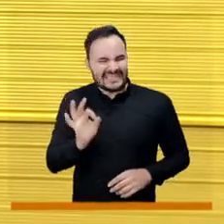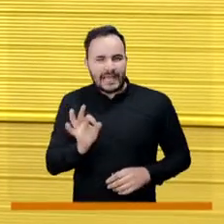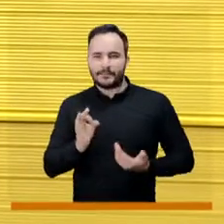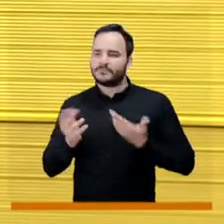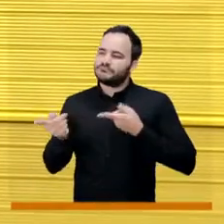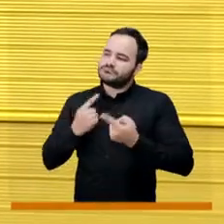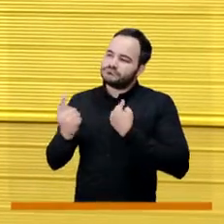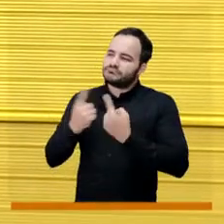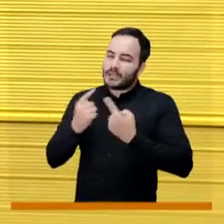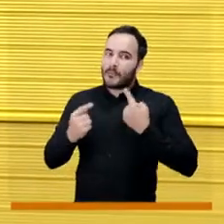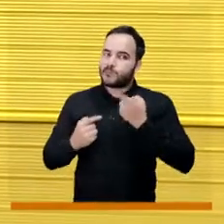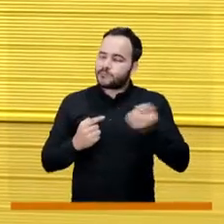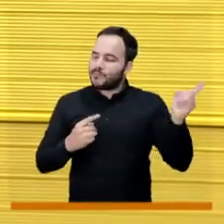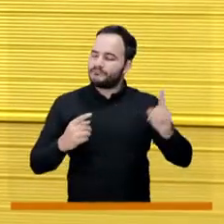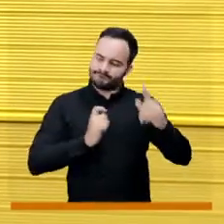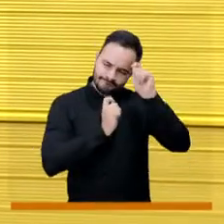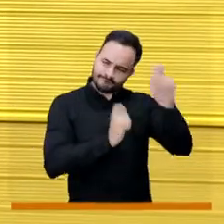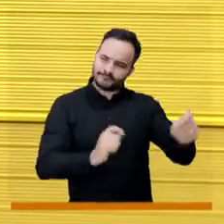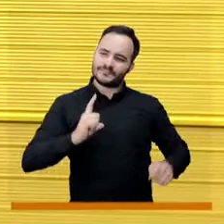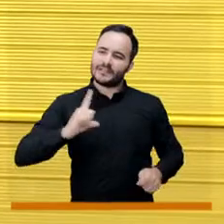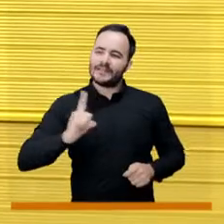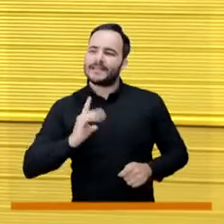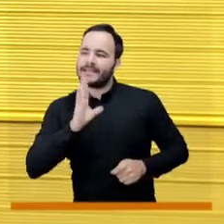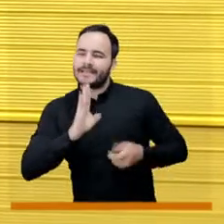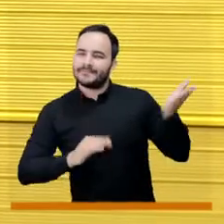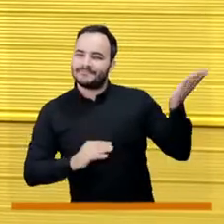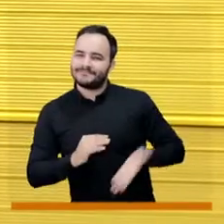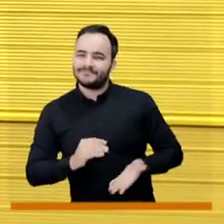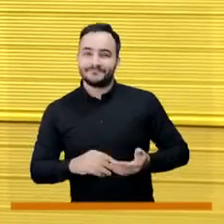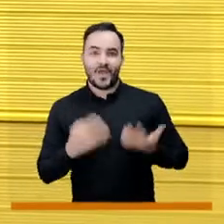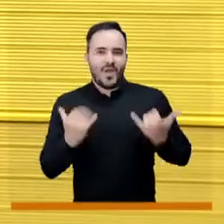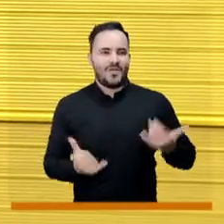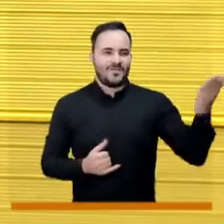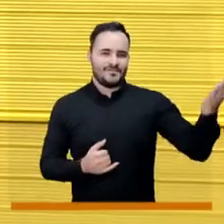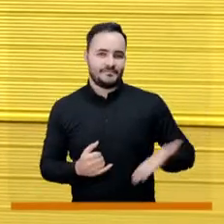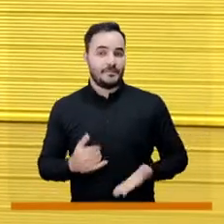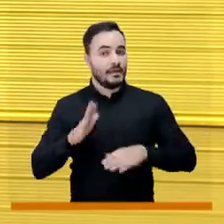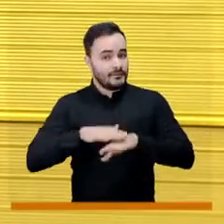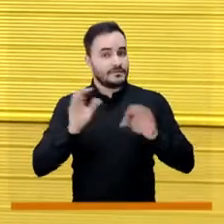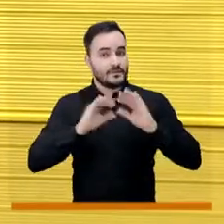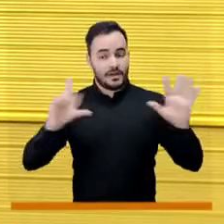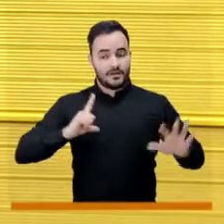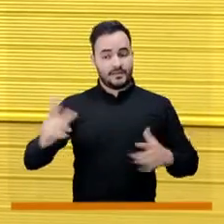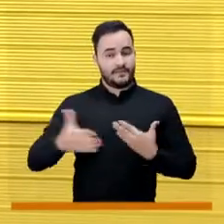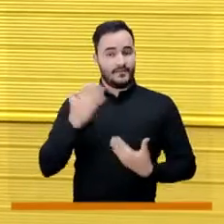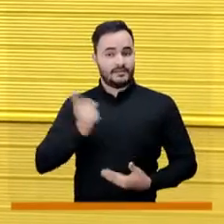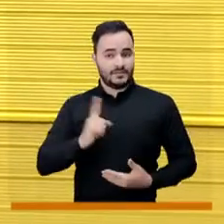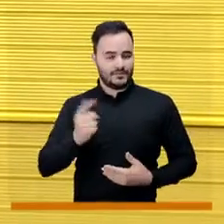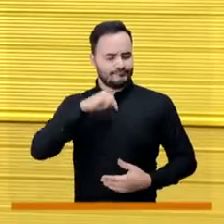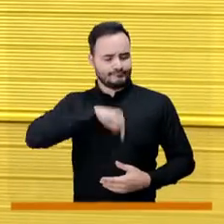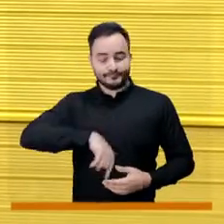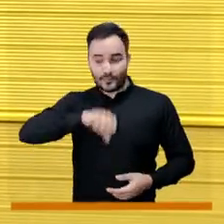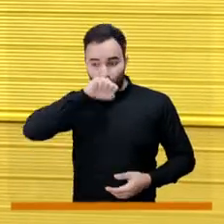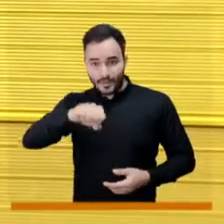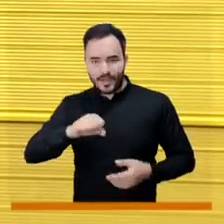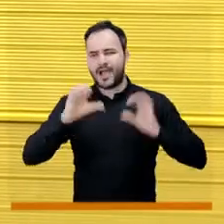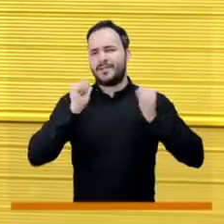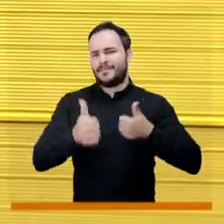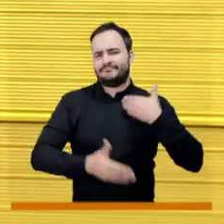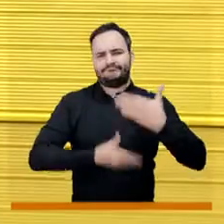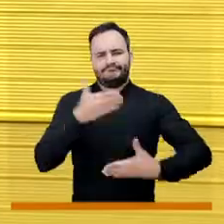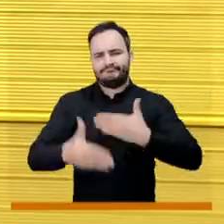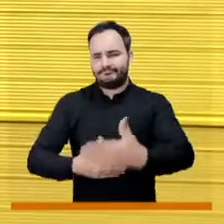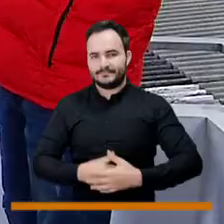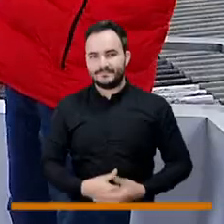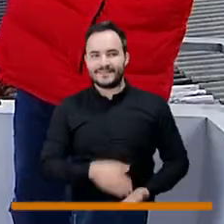para hacer un homenaje a los liderazgos sociales y hay que decir que el liderazgo requiere madera y vocación de servicio y es el